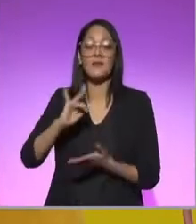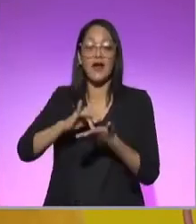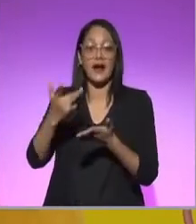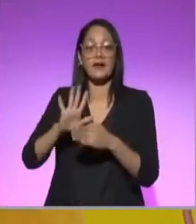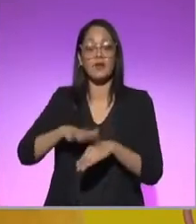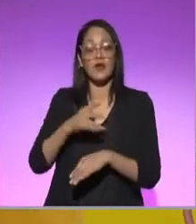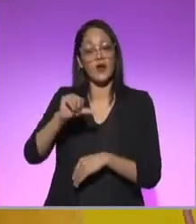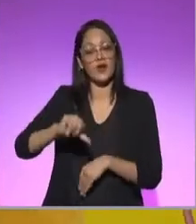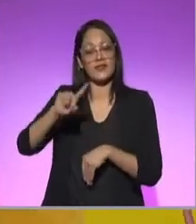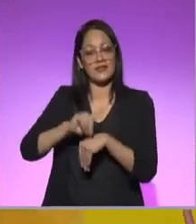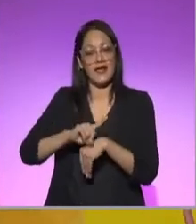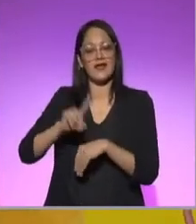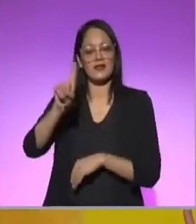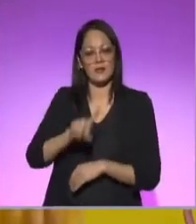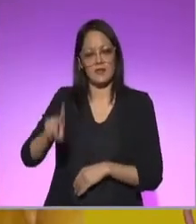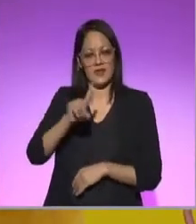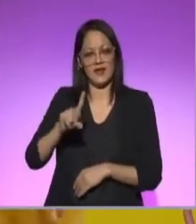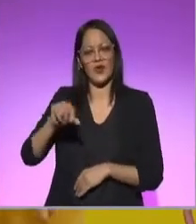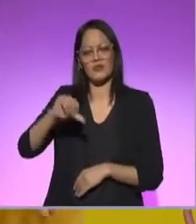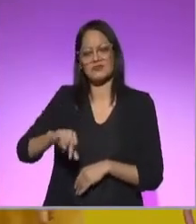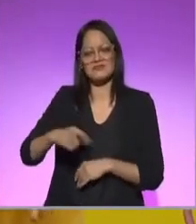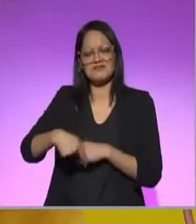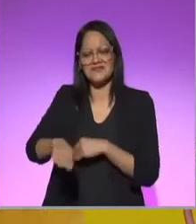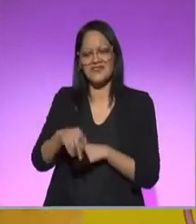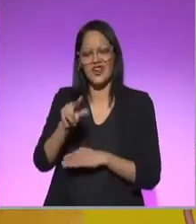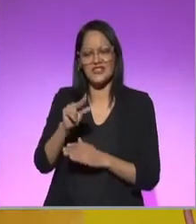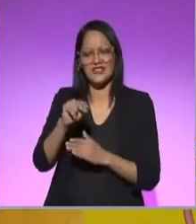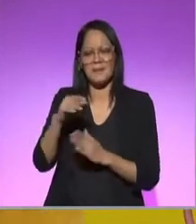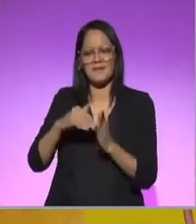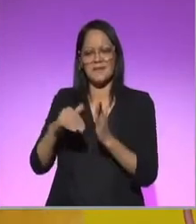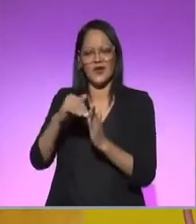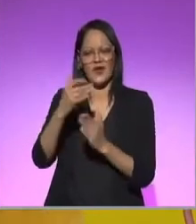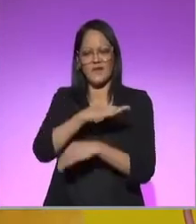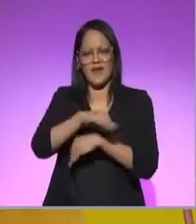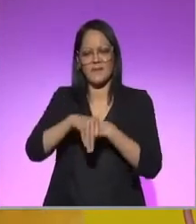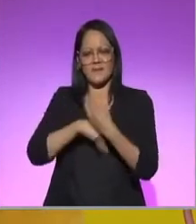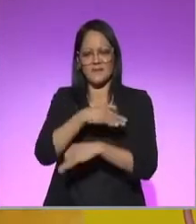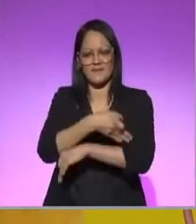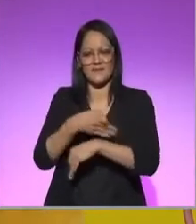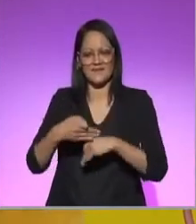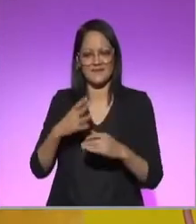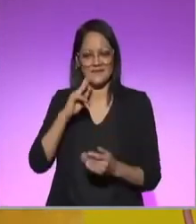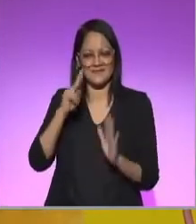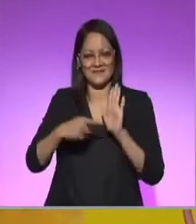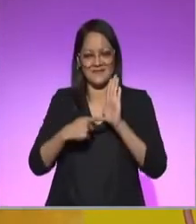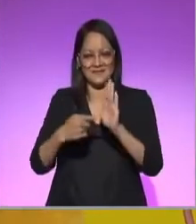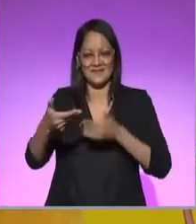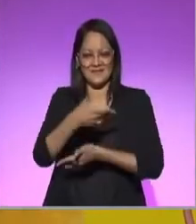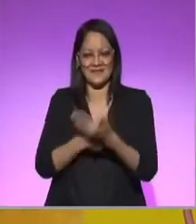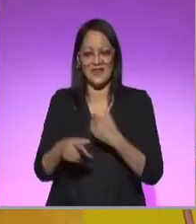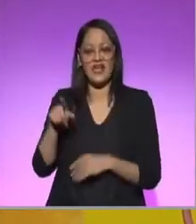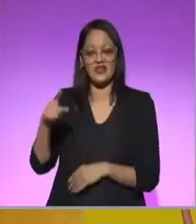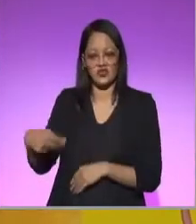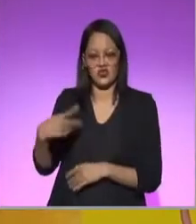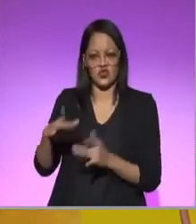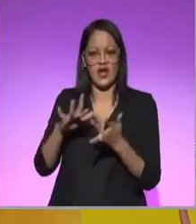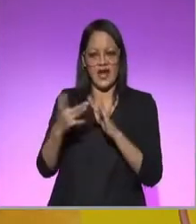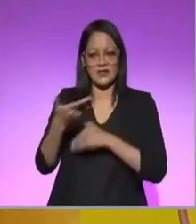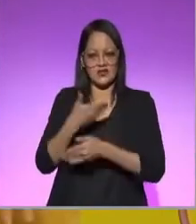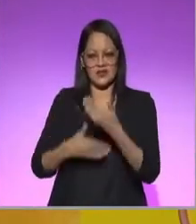este ratito con nosotros y con toda la familia de 80 millones. Pueden seguirlo en redes sociales, José Corchete,